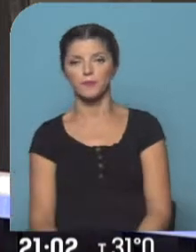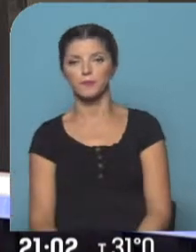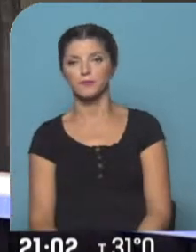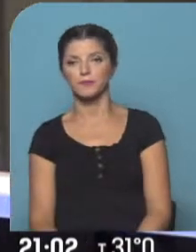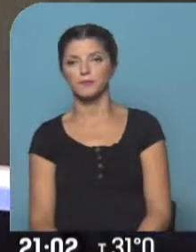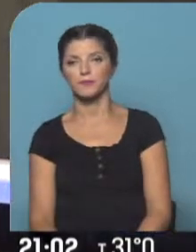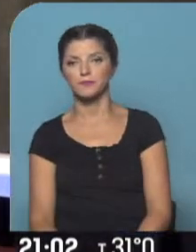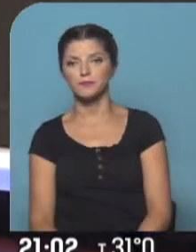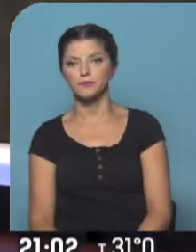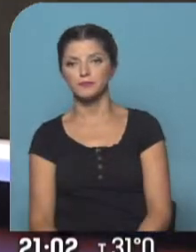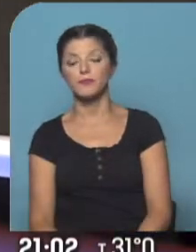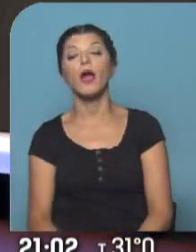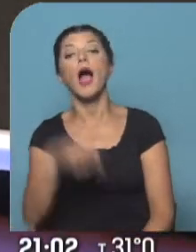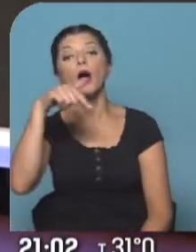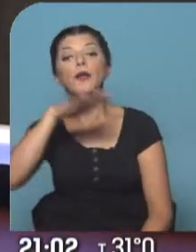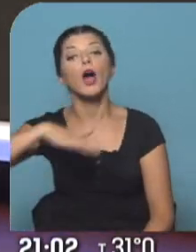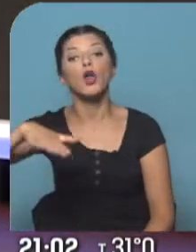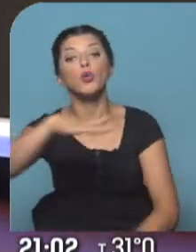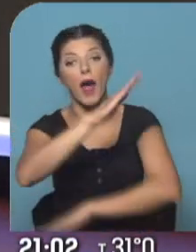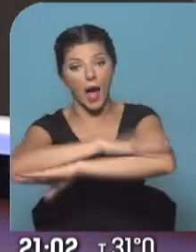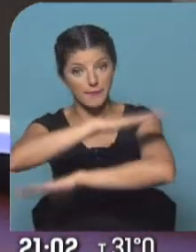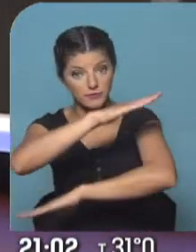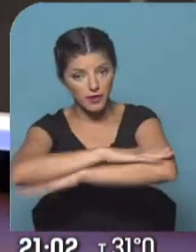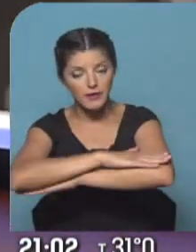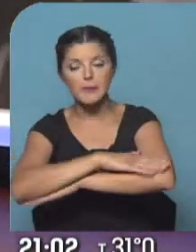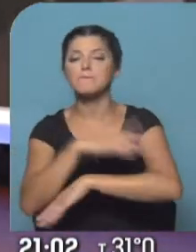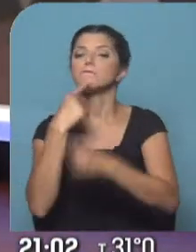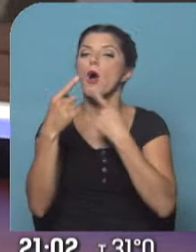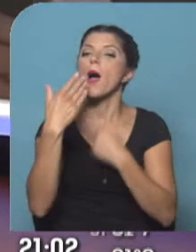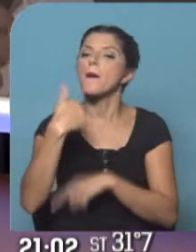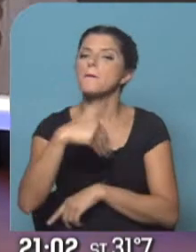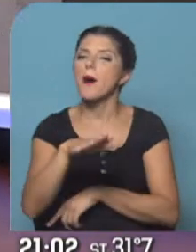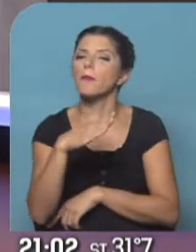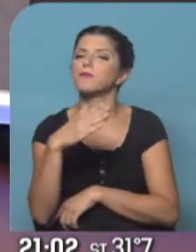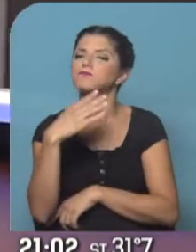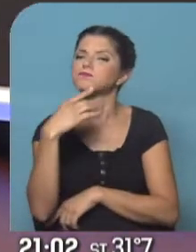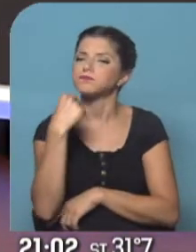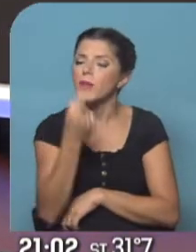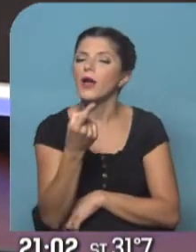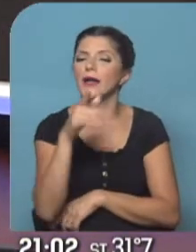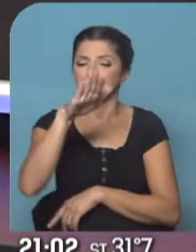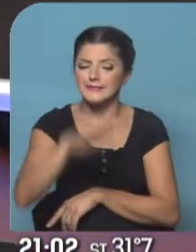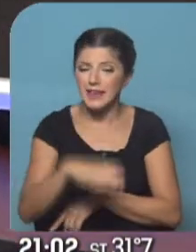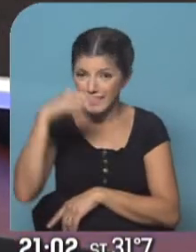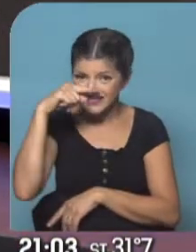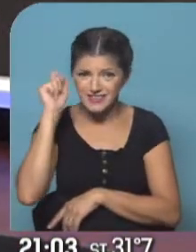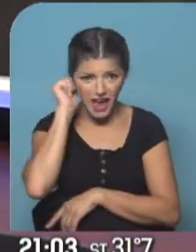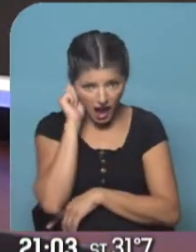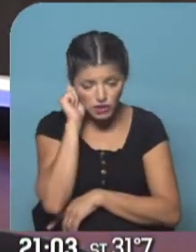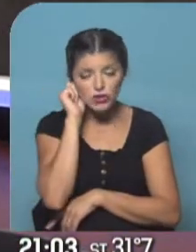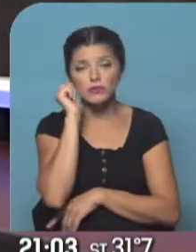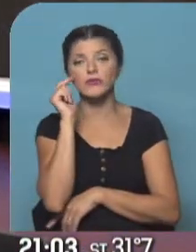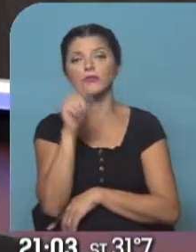volvemos a horas y avellaneda para conocer los detalles del crimen de la niña de 7 años ocurrida una hora después